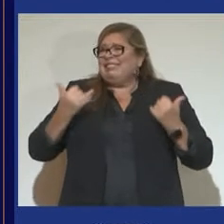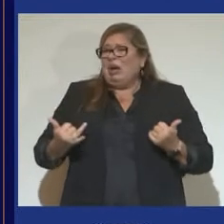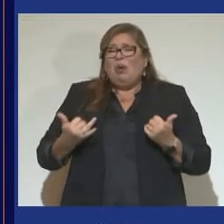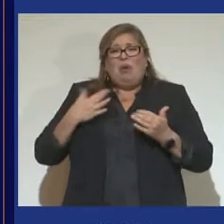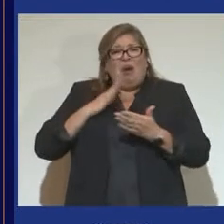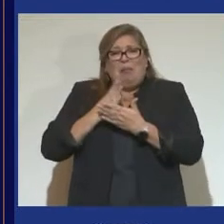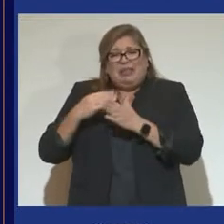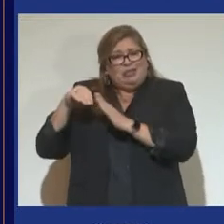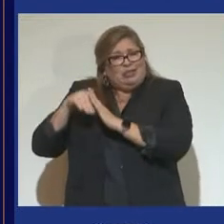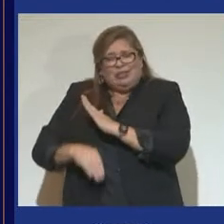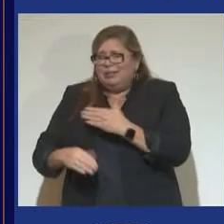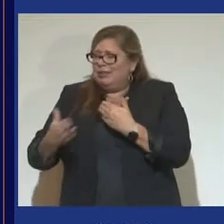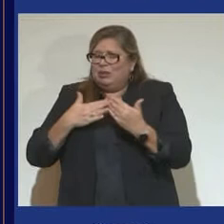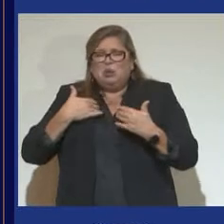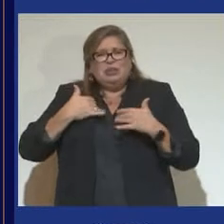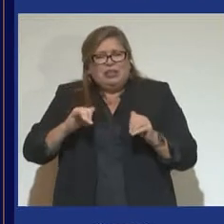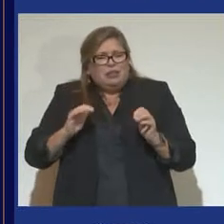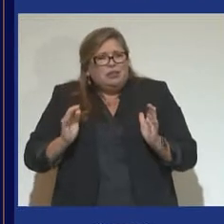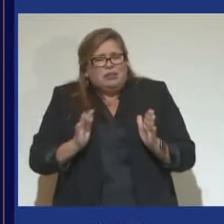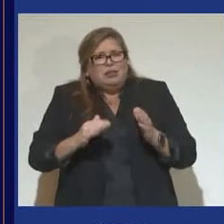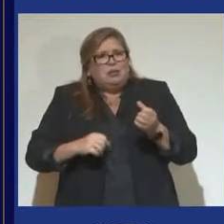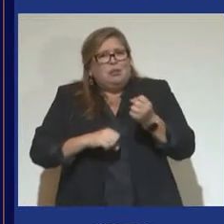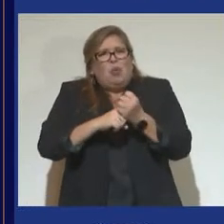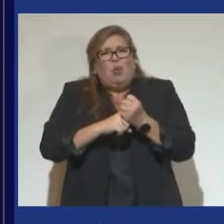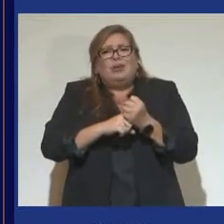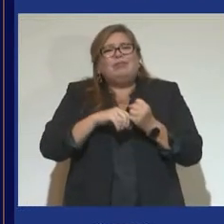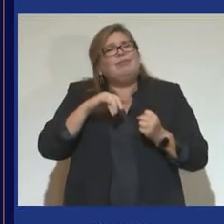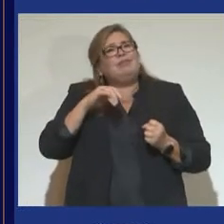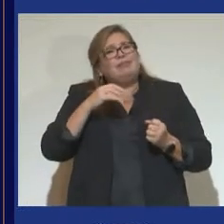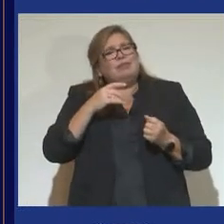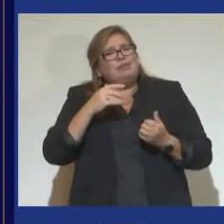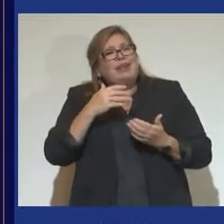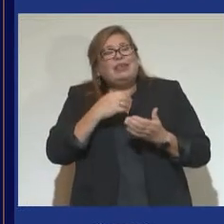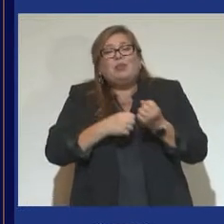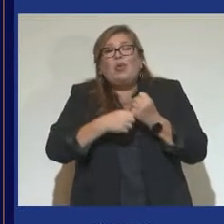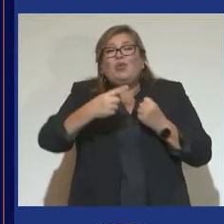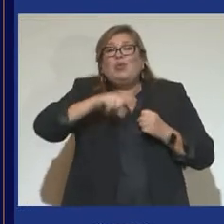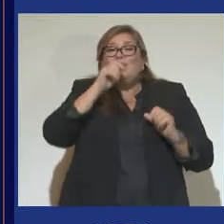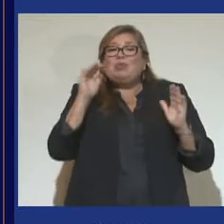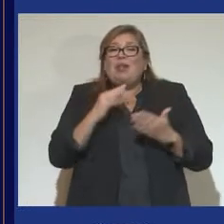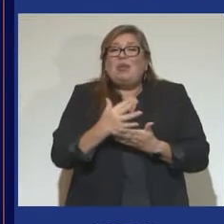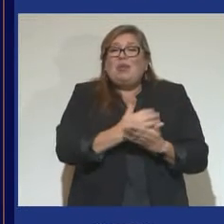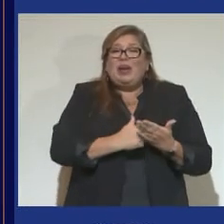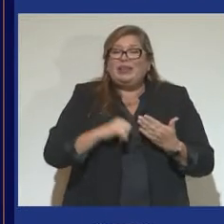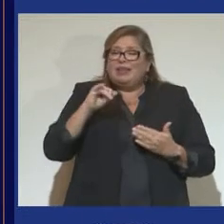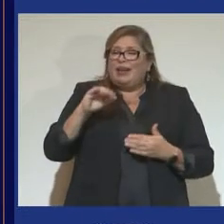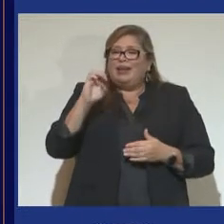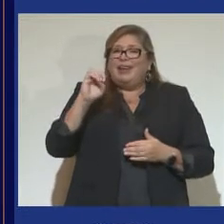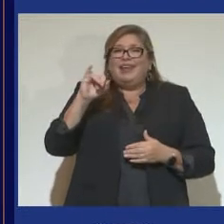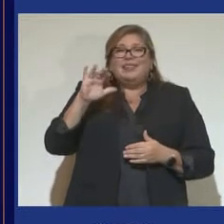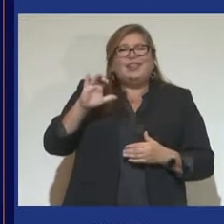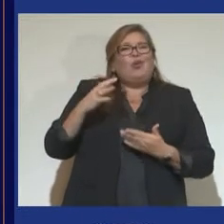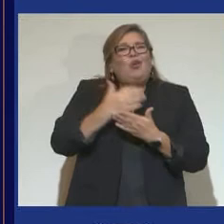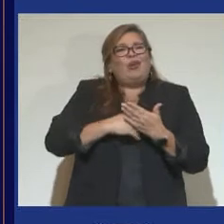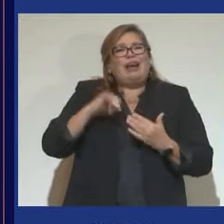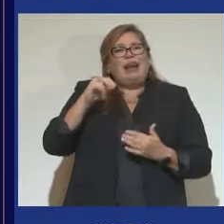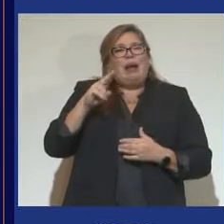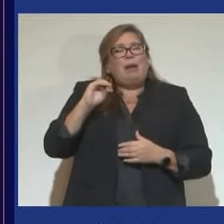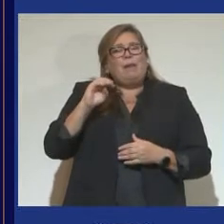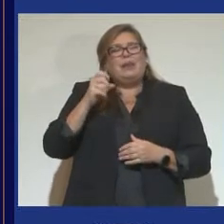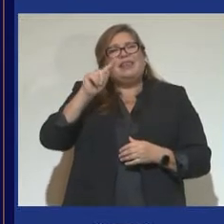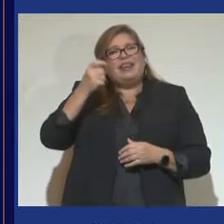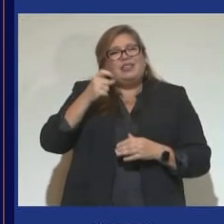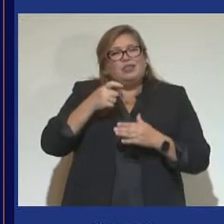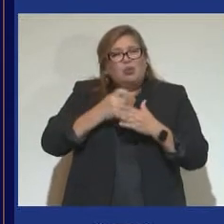a dar un crédito de ingreso adicional hemos llegado 1.1 mil millones de dólares